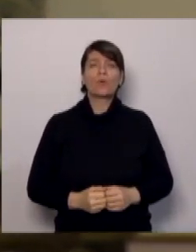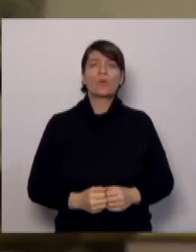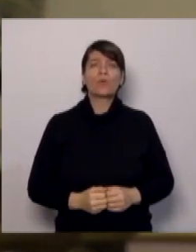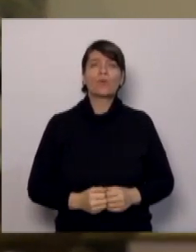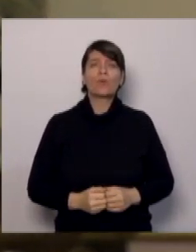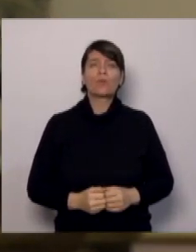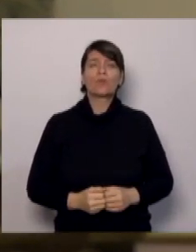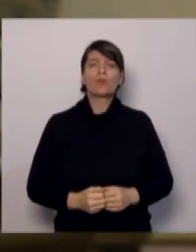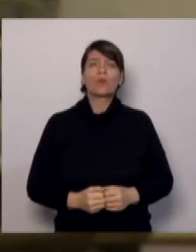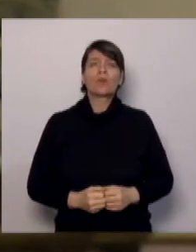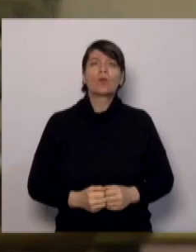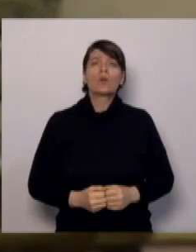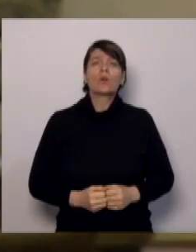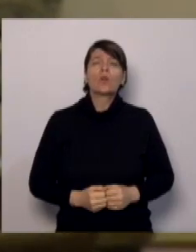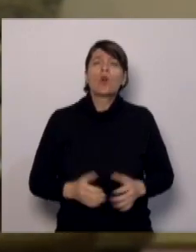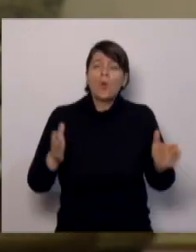Jesucristo,